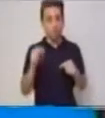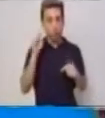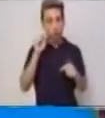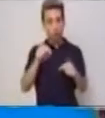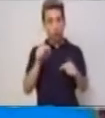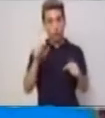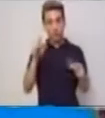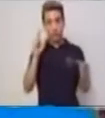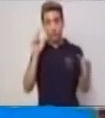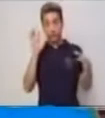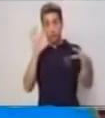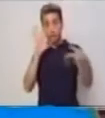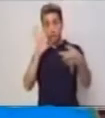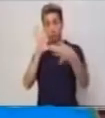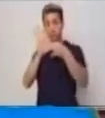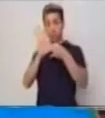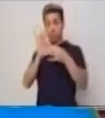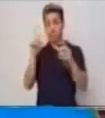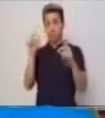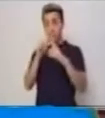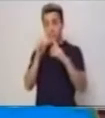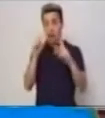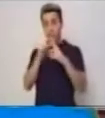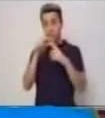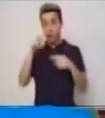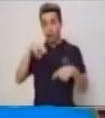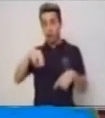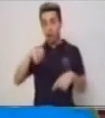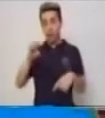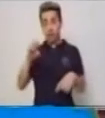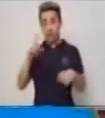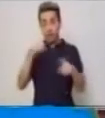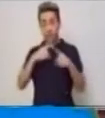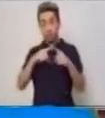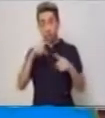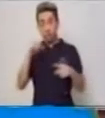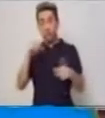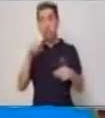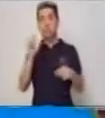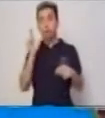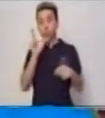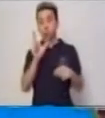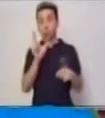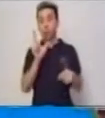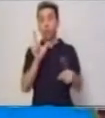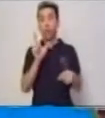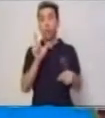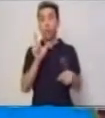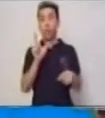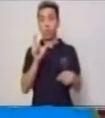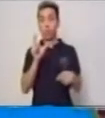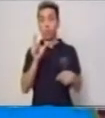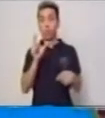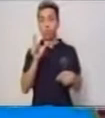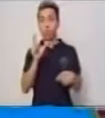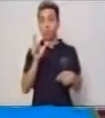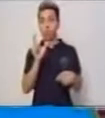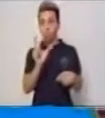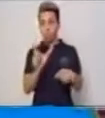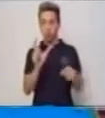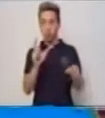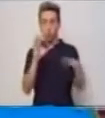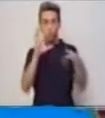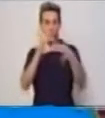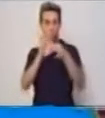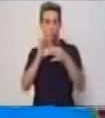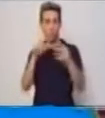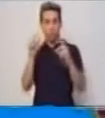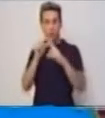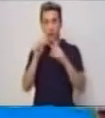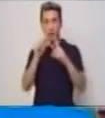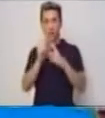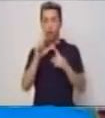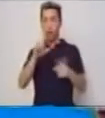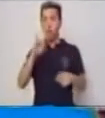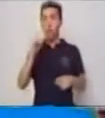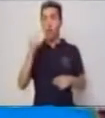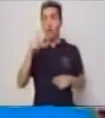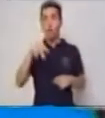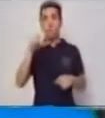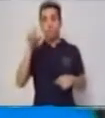mi nexo condicional, estoy diciendo que él no come mucho siempre, sino que él come